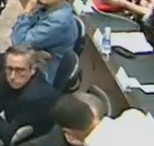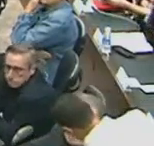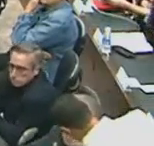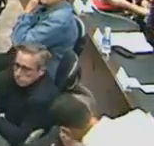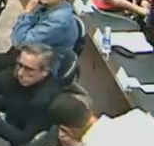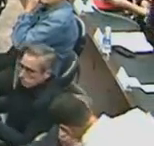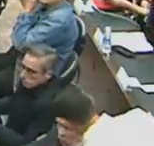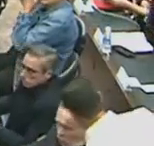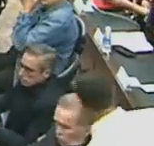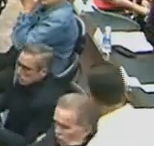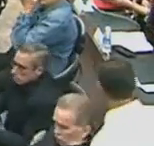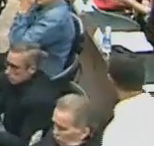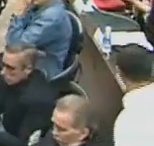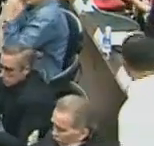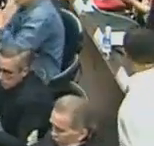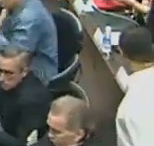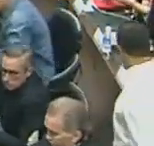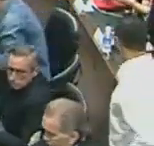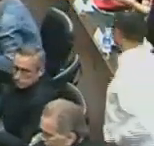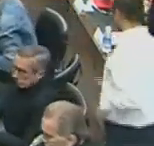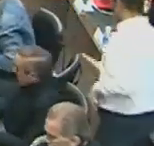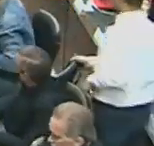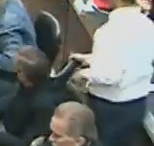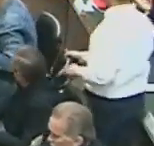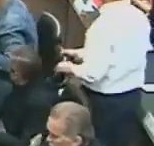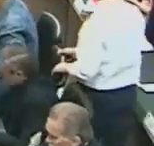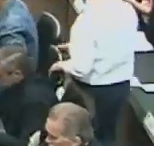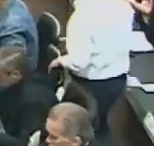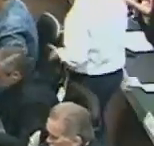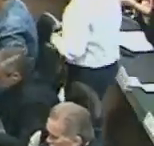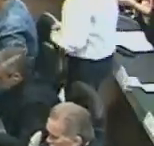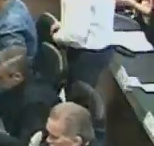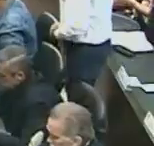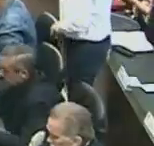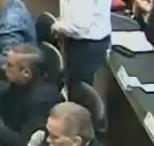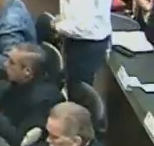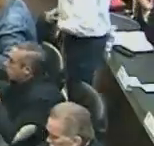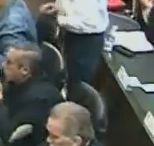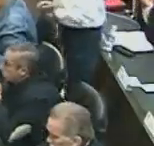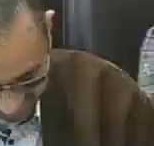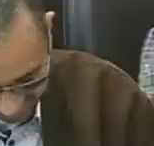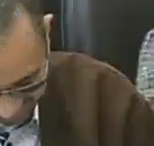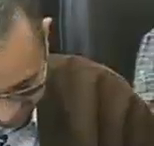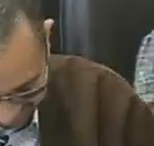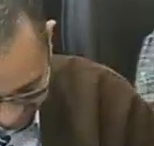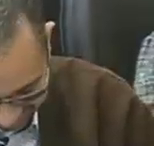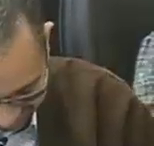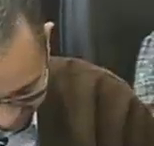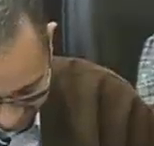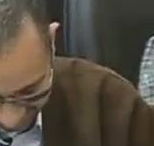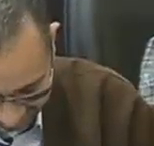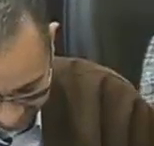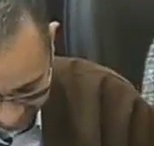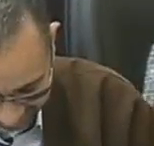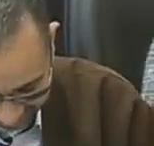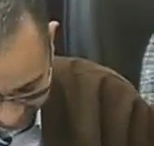El pasado domingo, 26 de marzo,